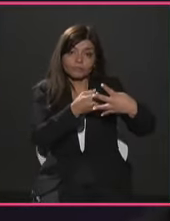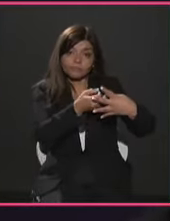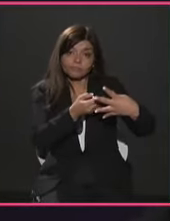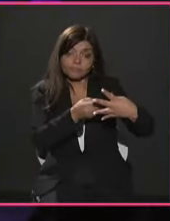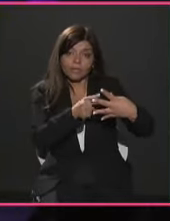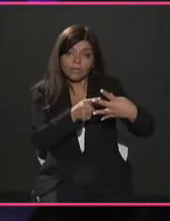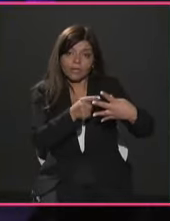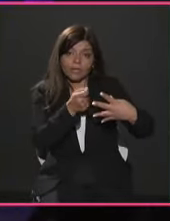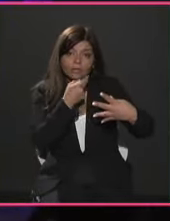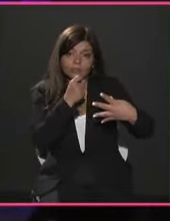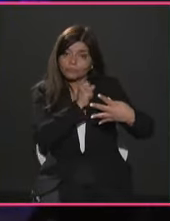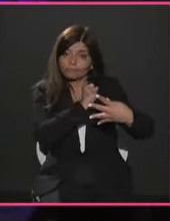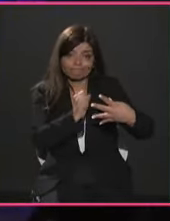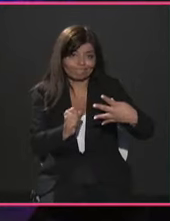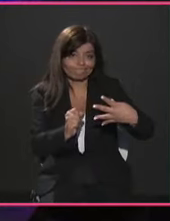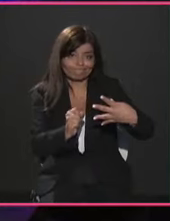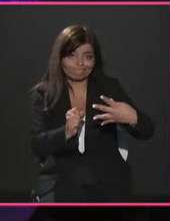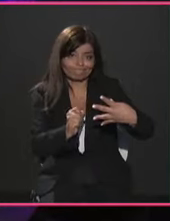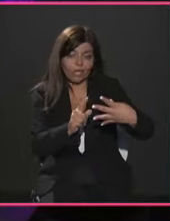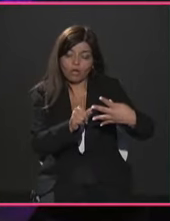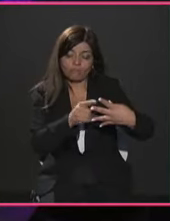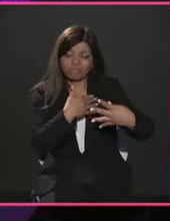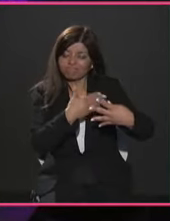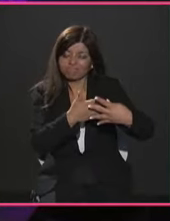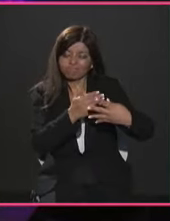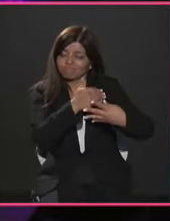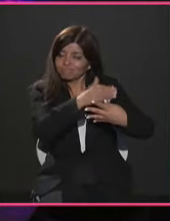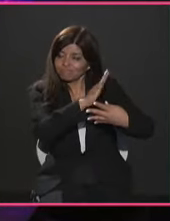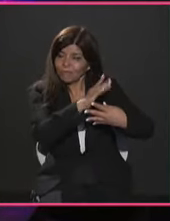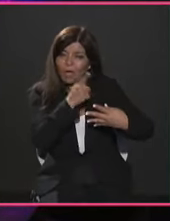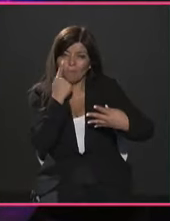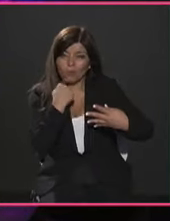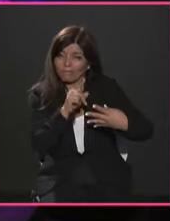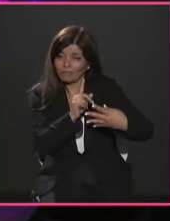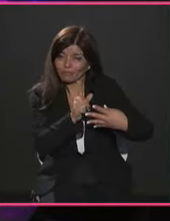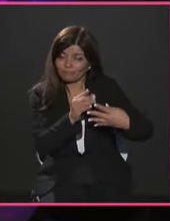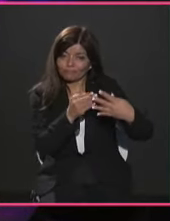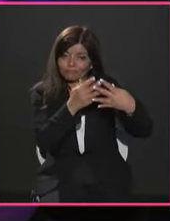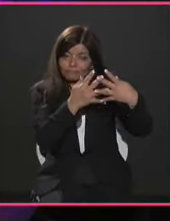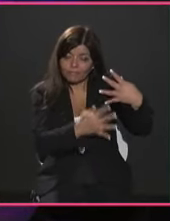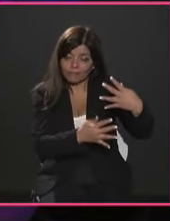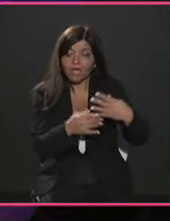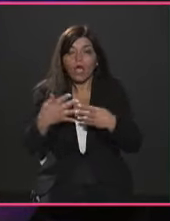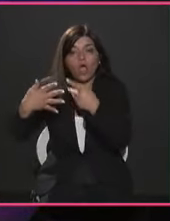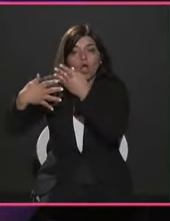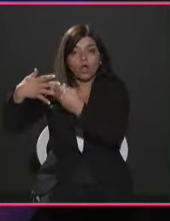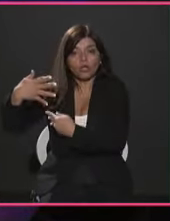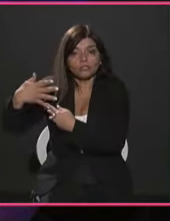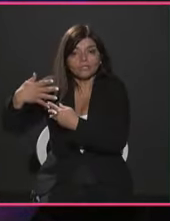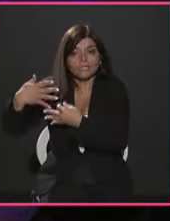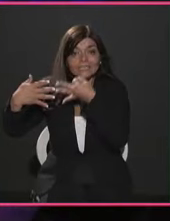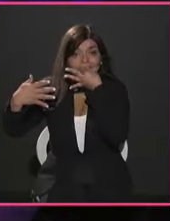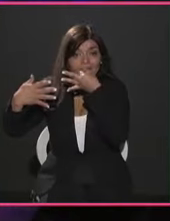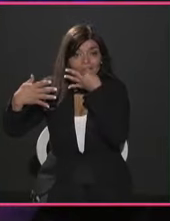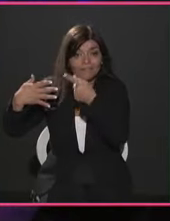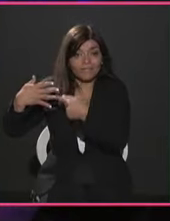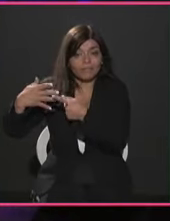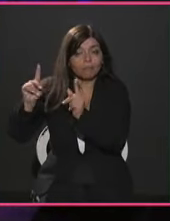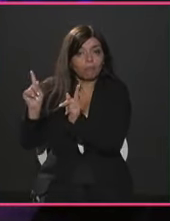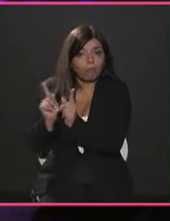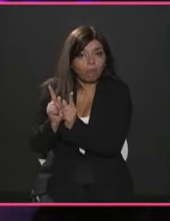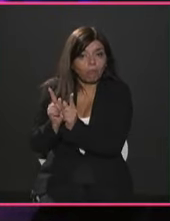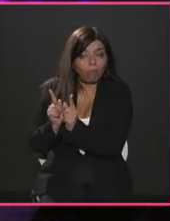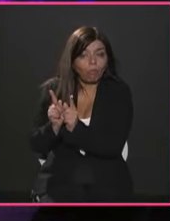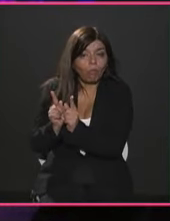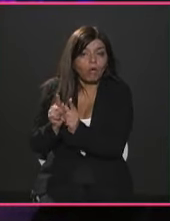este compuesto no tiene ninguna posibilidad de funcionar Así que no vale la pena probarlo en el laboratorio y una lista verde que es una lista pequeña